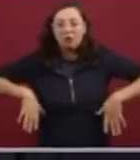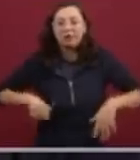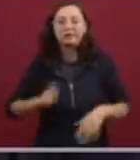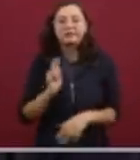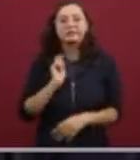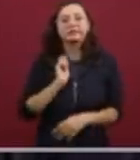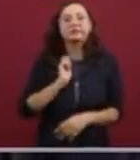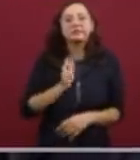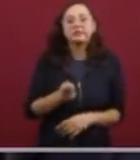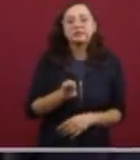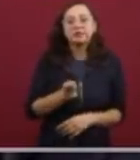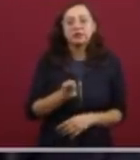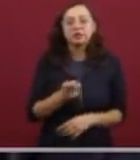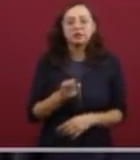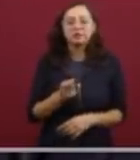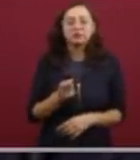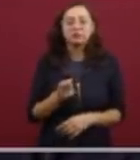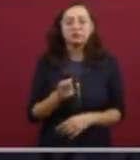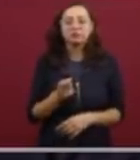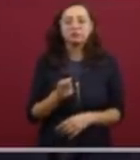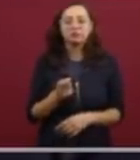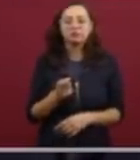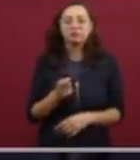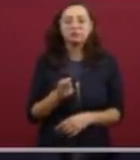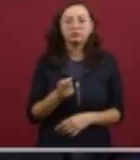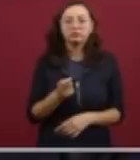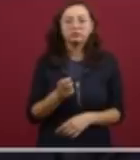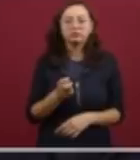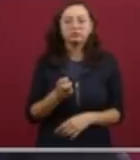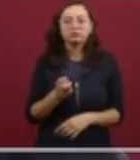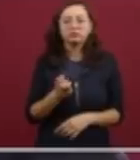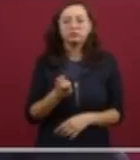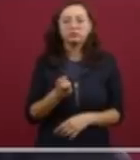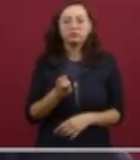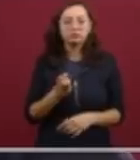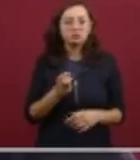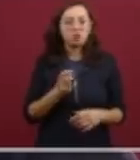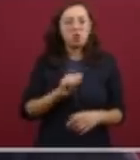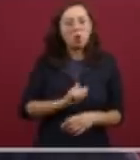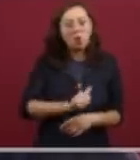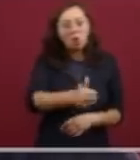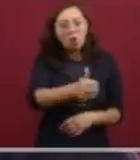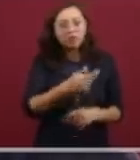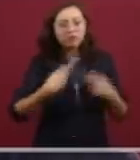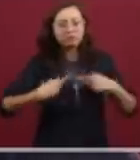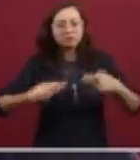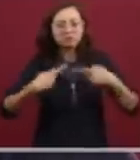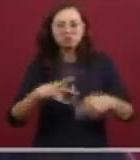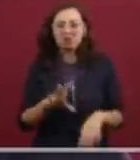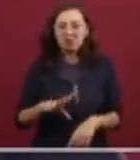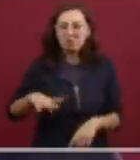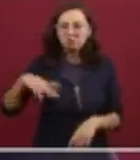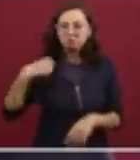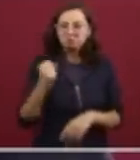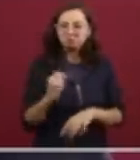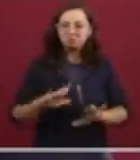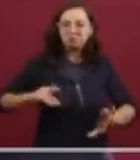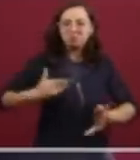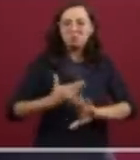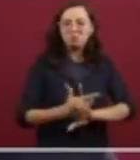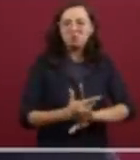abusar de nuestros semejantes. Esa es una